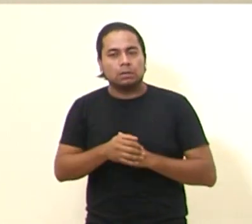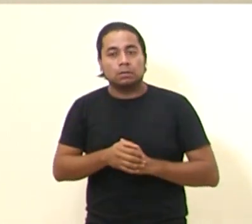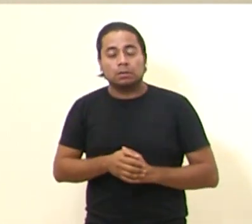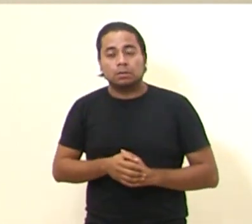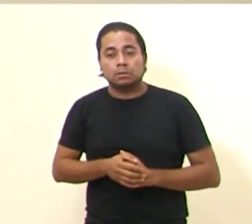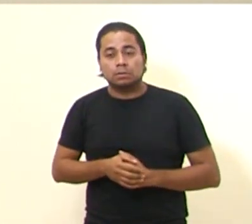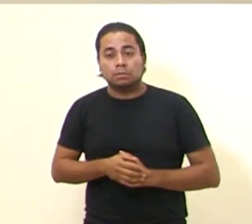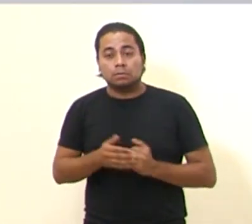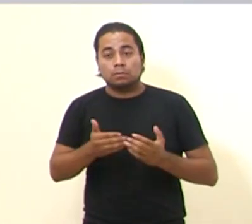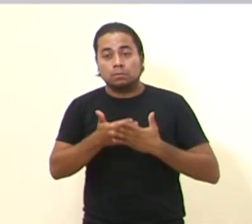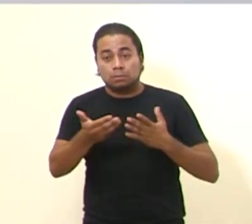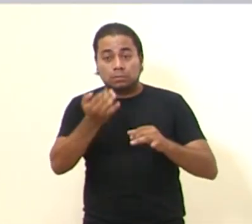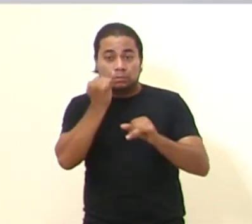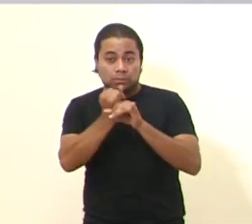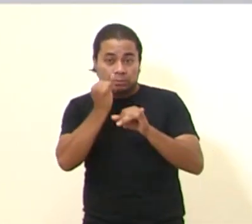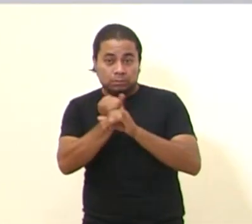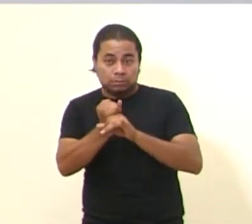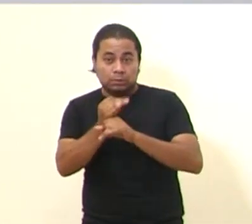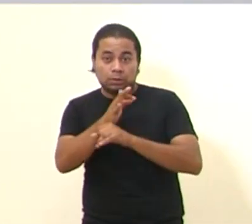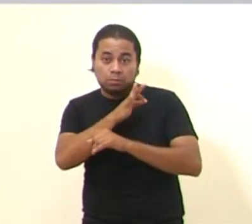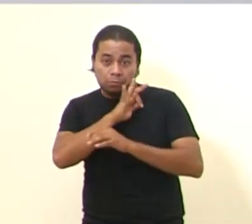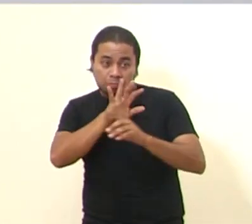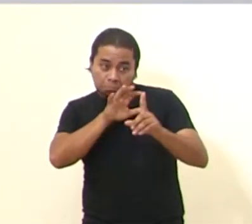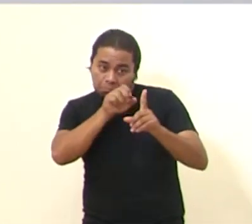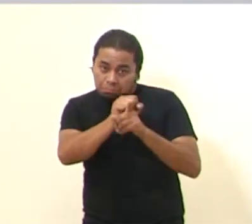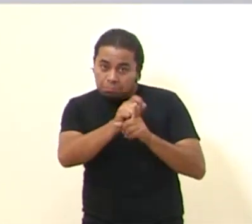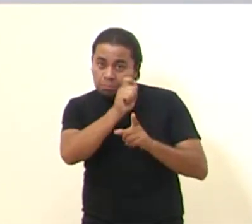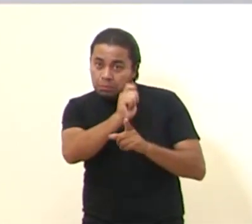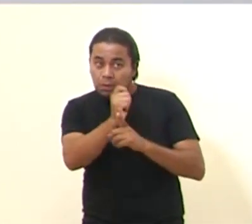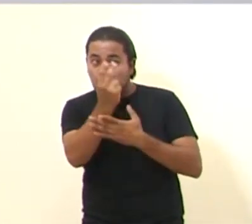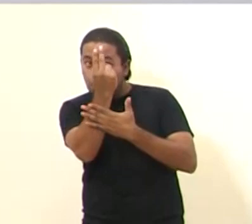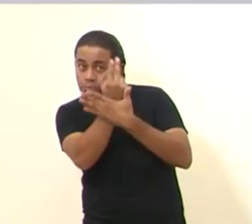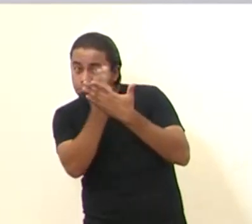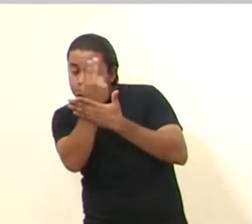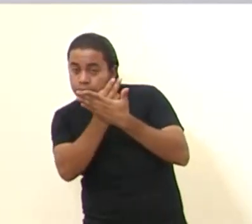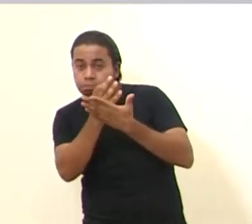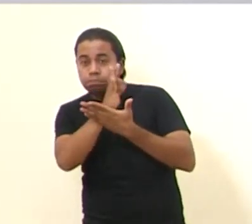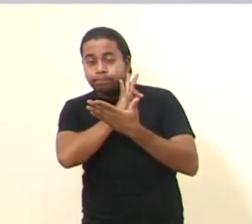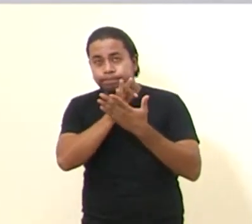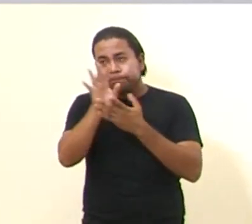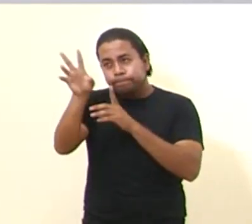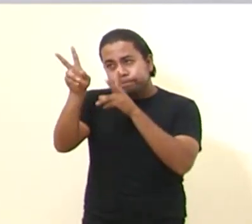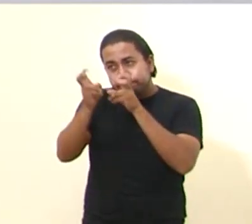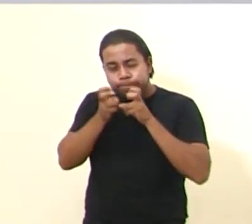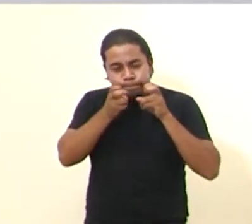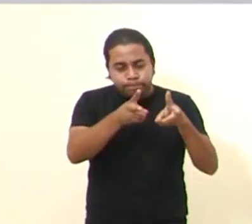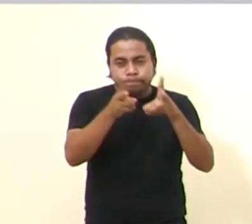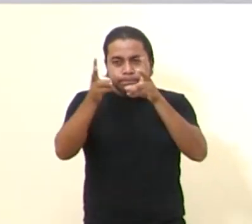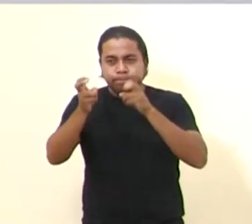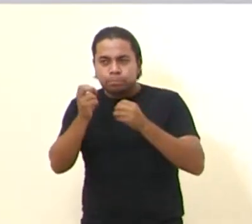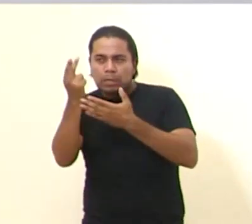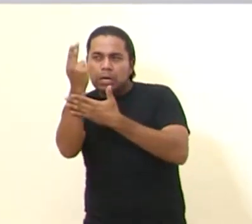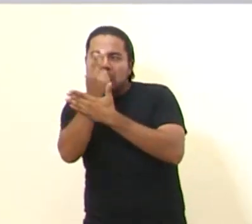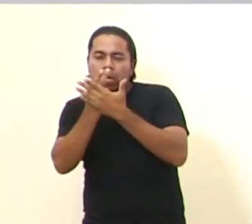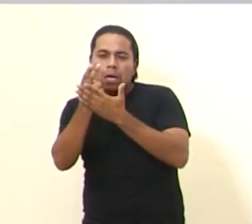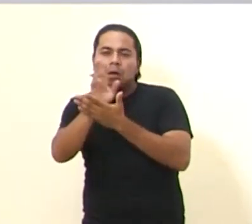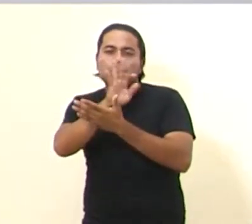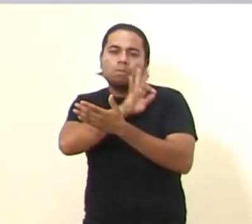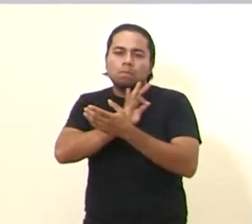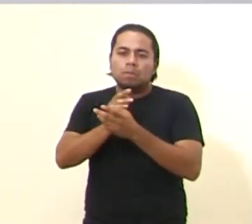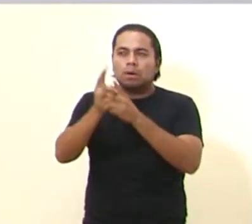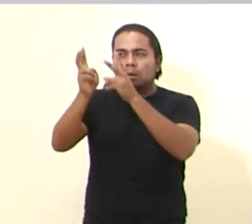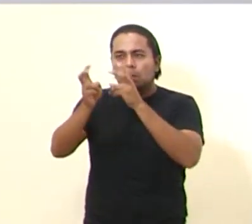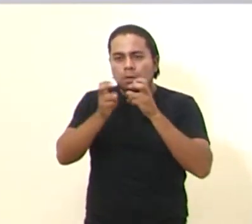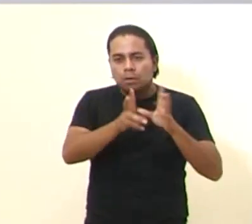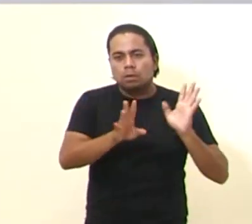Buscar, también en internet puedo buscar recursos gráficos que hagan más atractiva mi monografía, imágenes